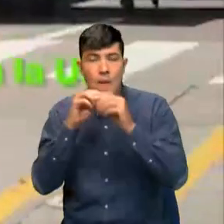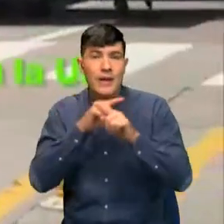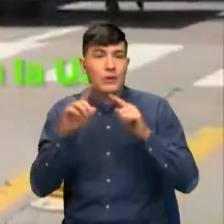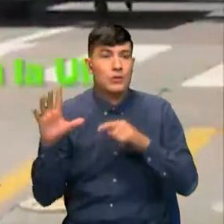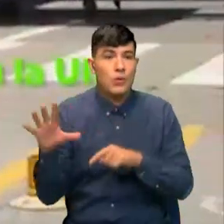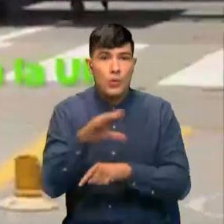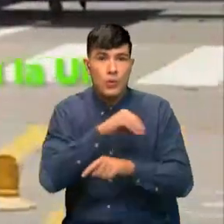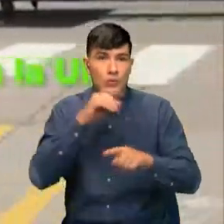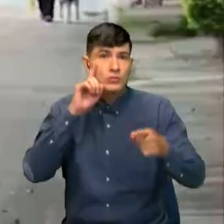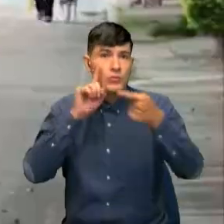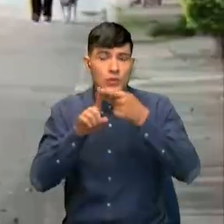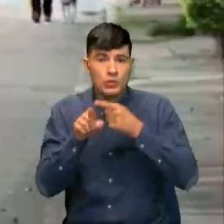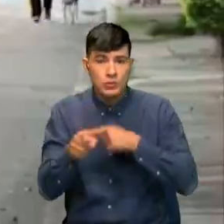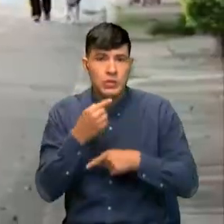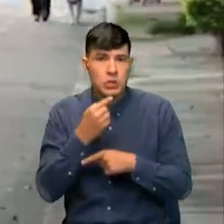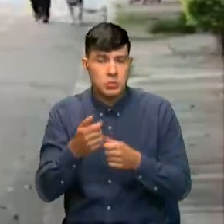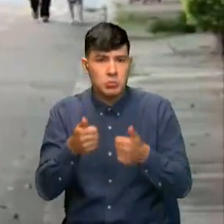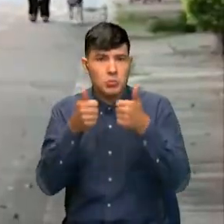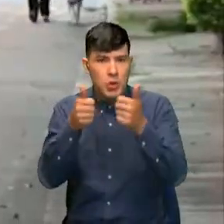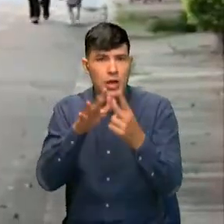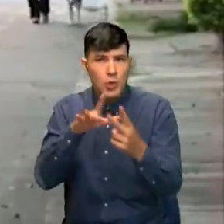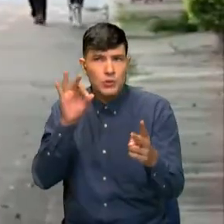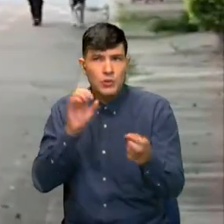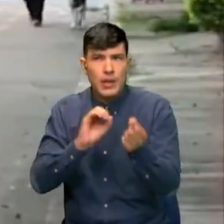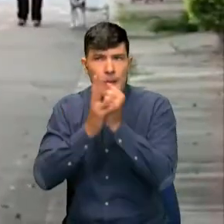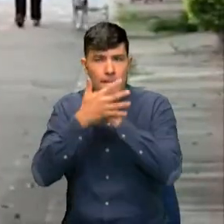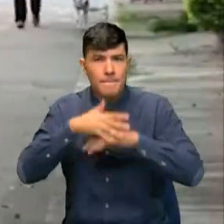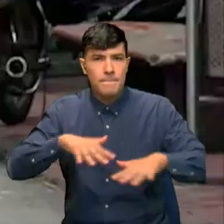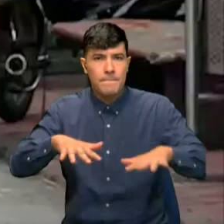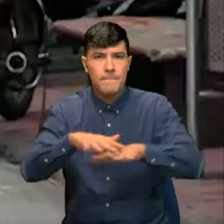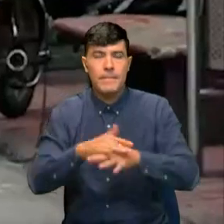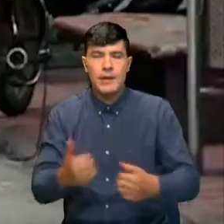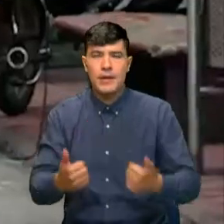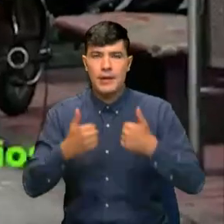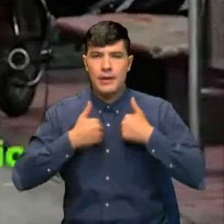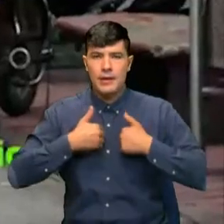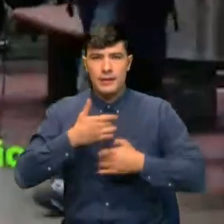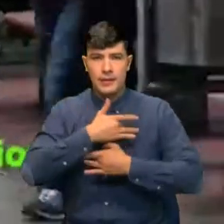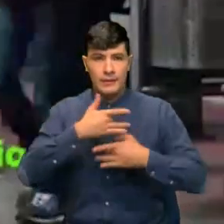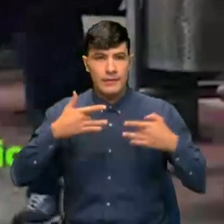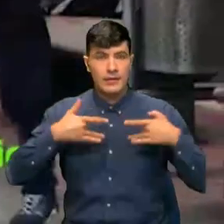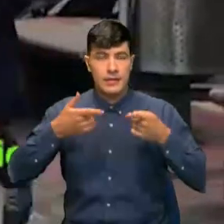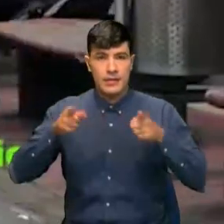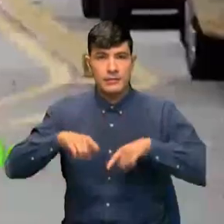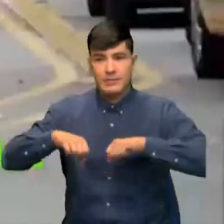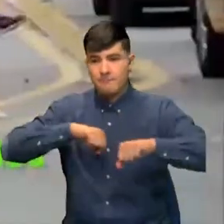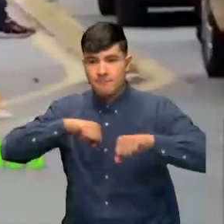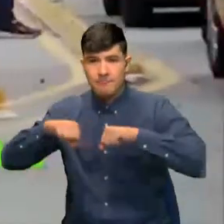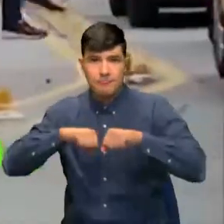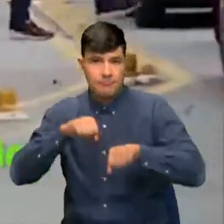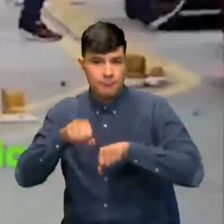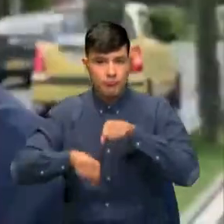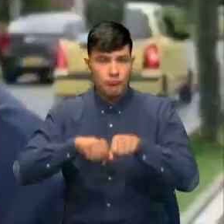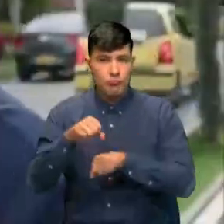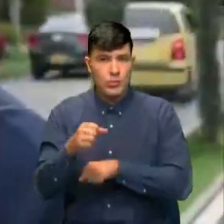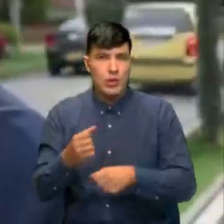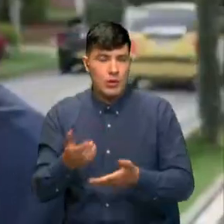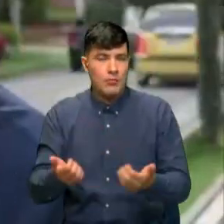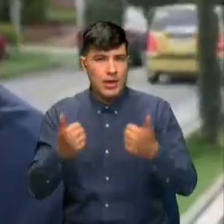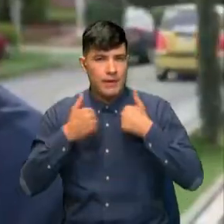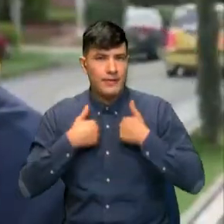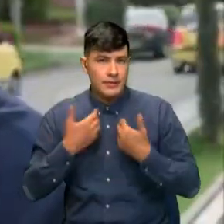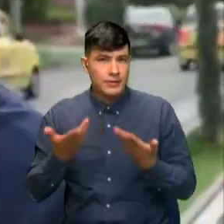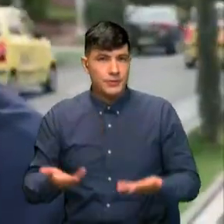es una gran alternativa ambiental en salud y en movilidad se da cuenta cambia como él